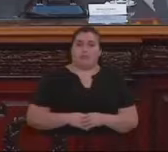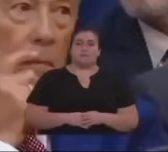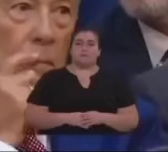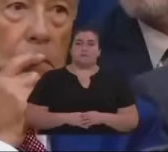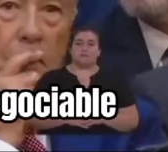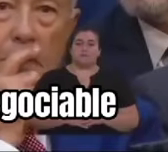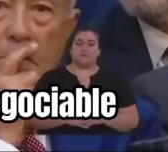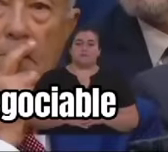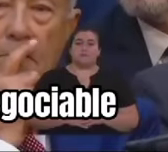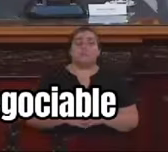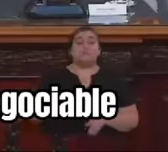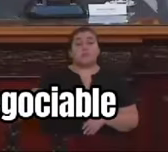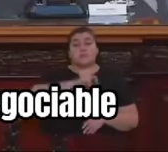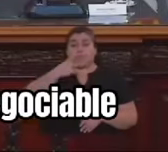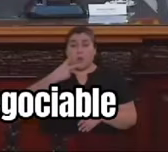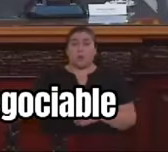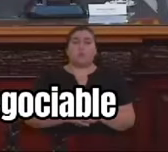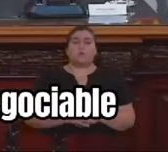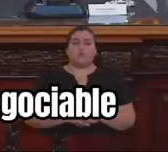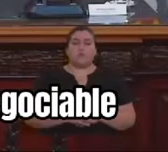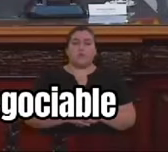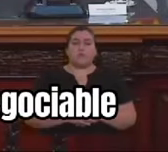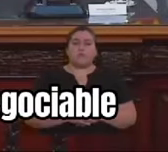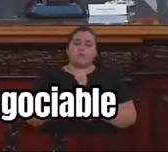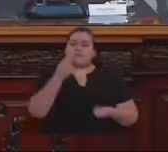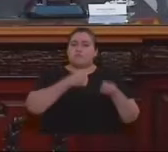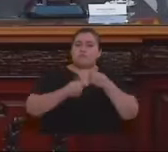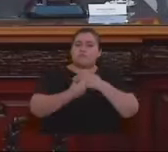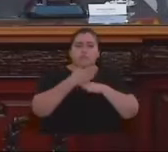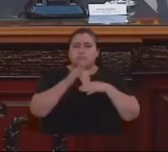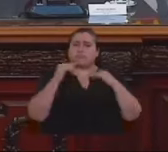privada dos el equilibrio fiscal innegociable